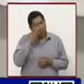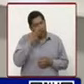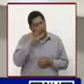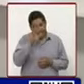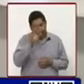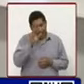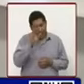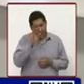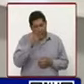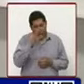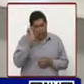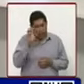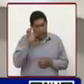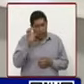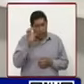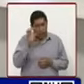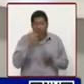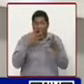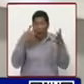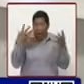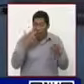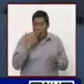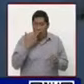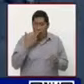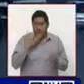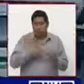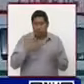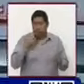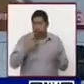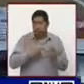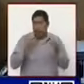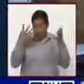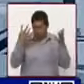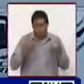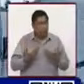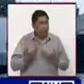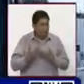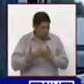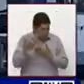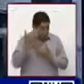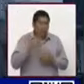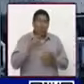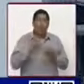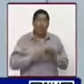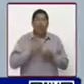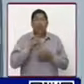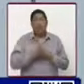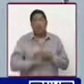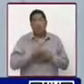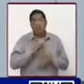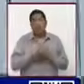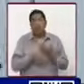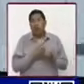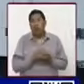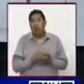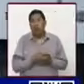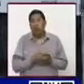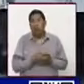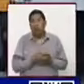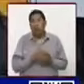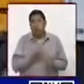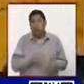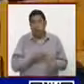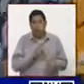450 metros cúbicos por día. Y al mismo tiempo, a partir del mes de noviembre, todo estaría siendo